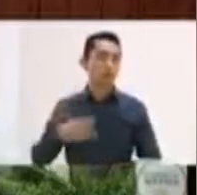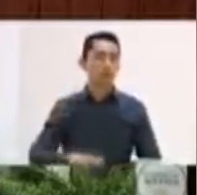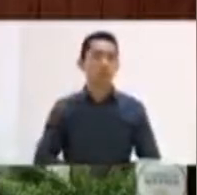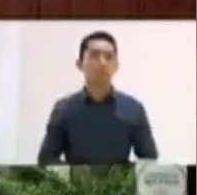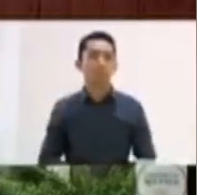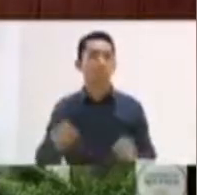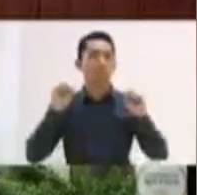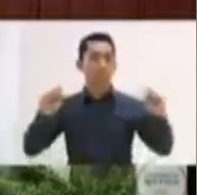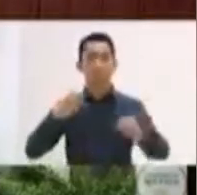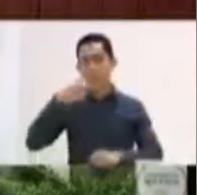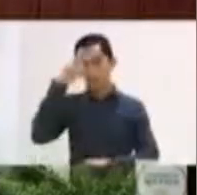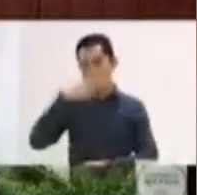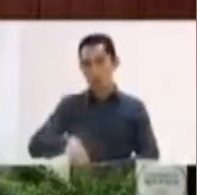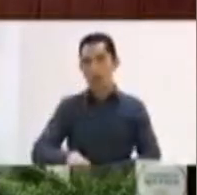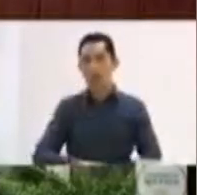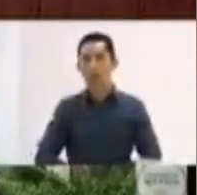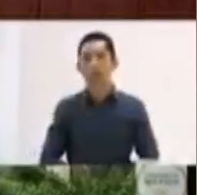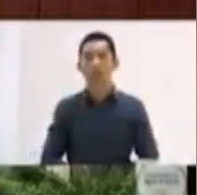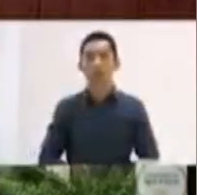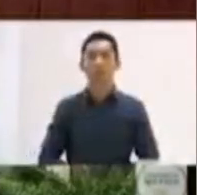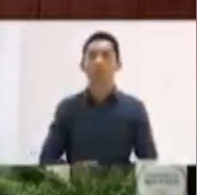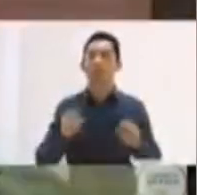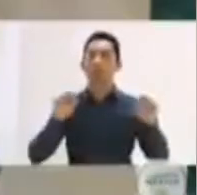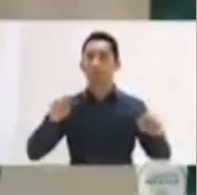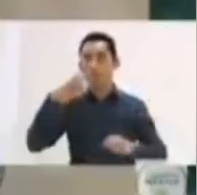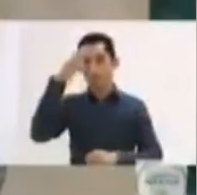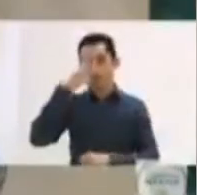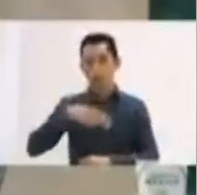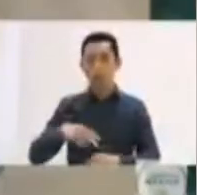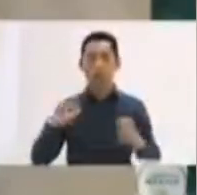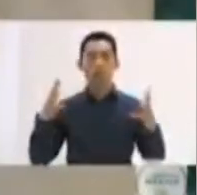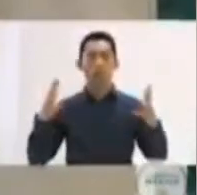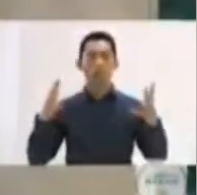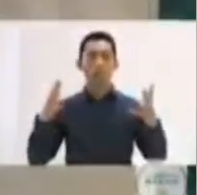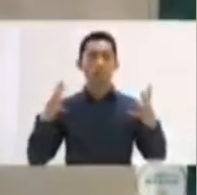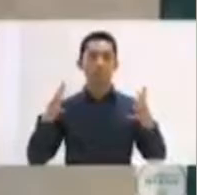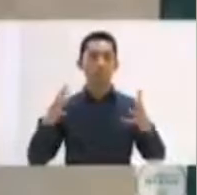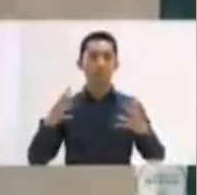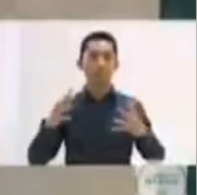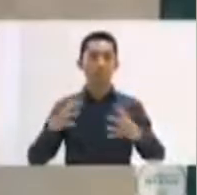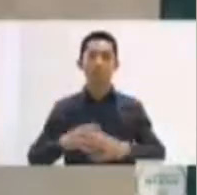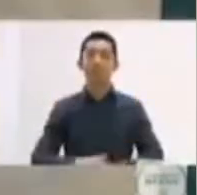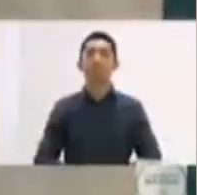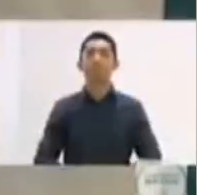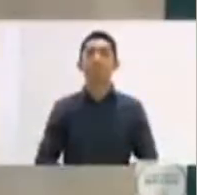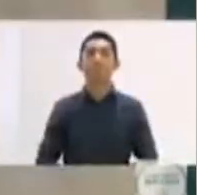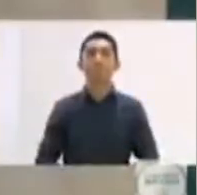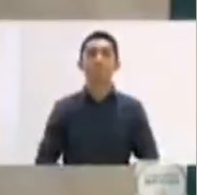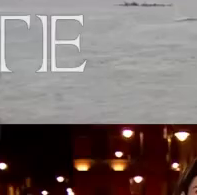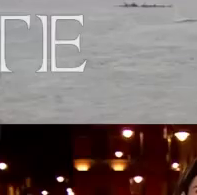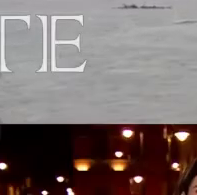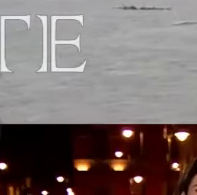¡Viva México! ¡Viva México! ¡Viva